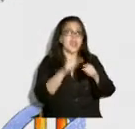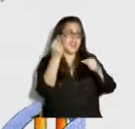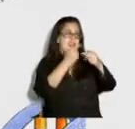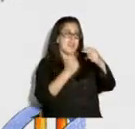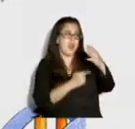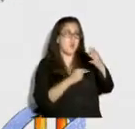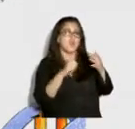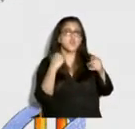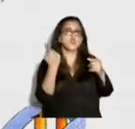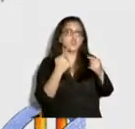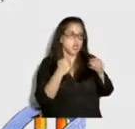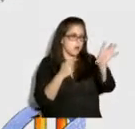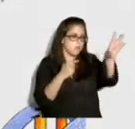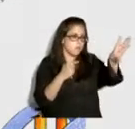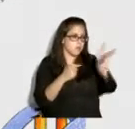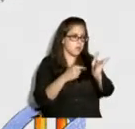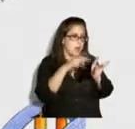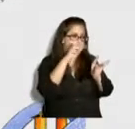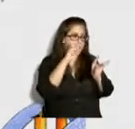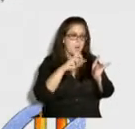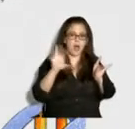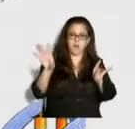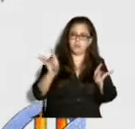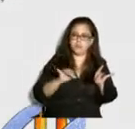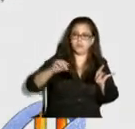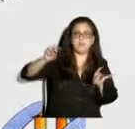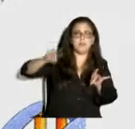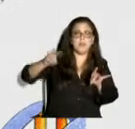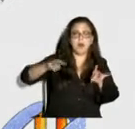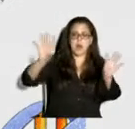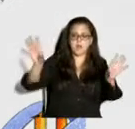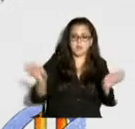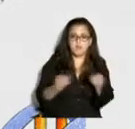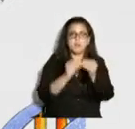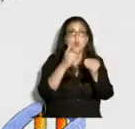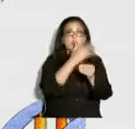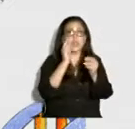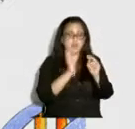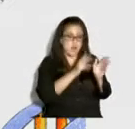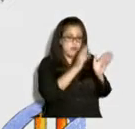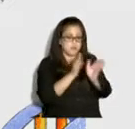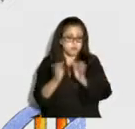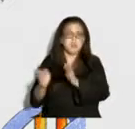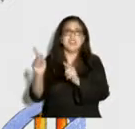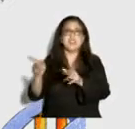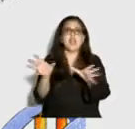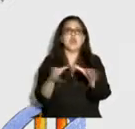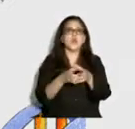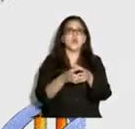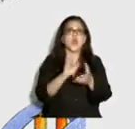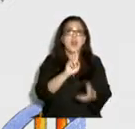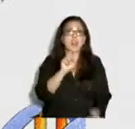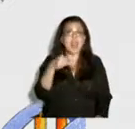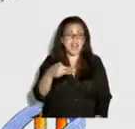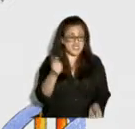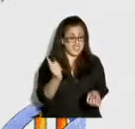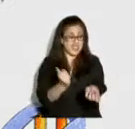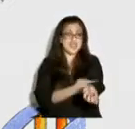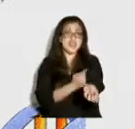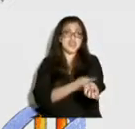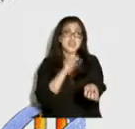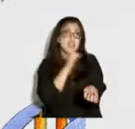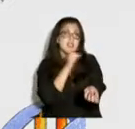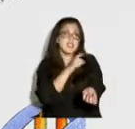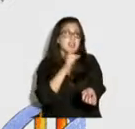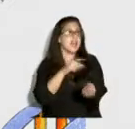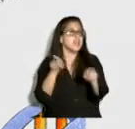uno del padre y otro de la madre. Y ahí están ordenaditos en las fotos. El grupo sanguíneo RH, por ejemplo, está determinado